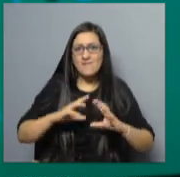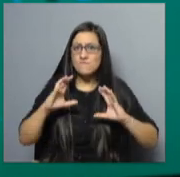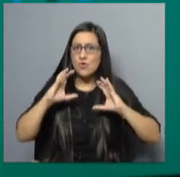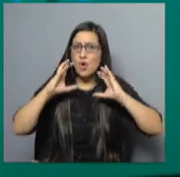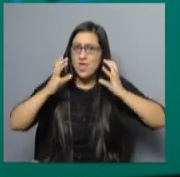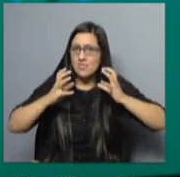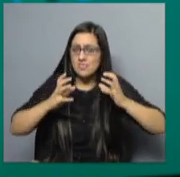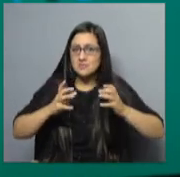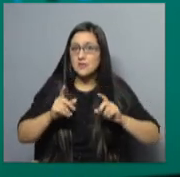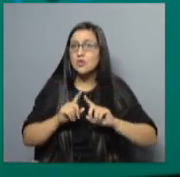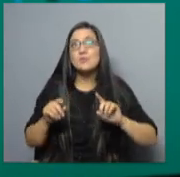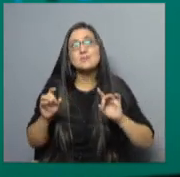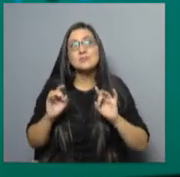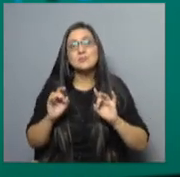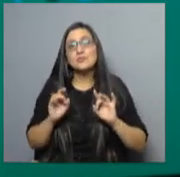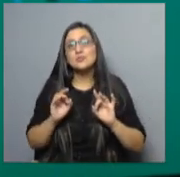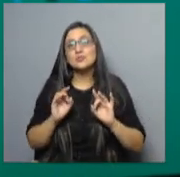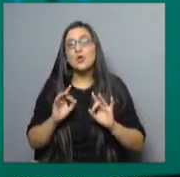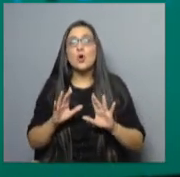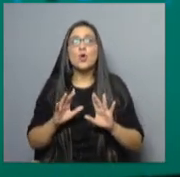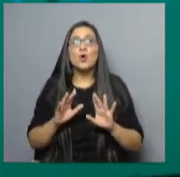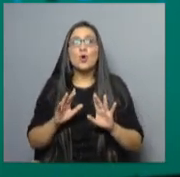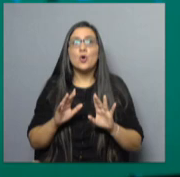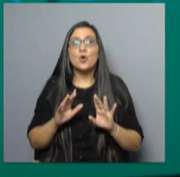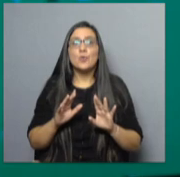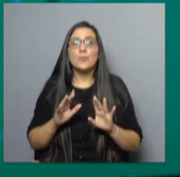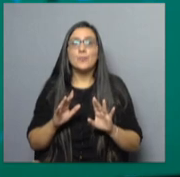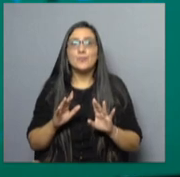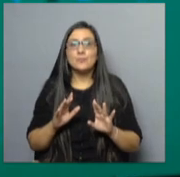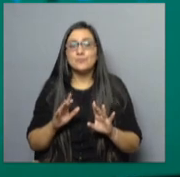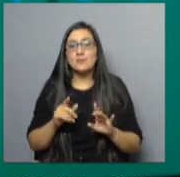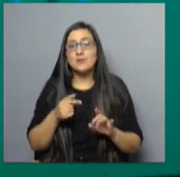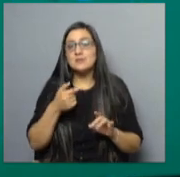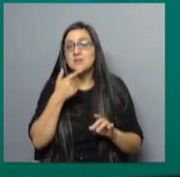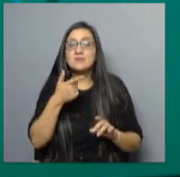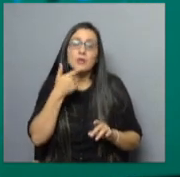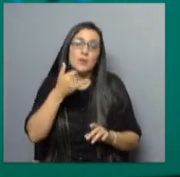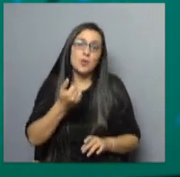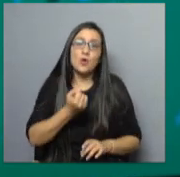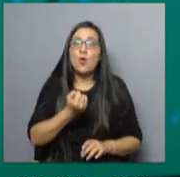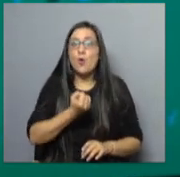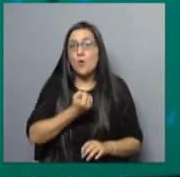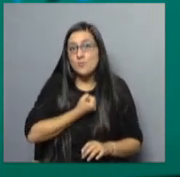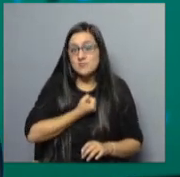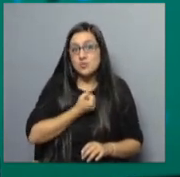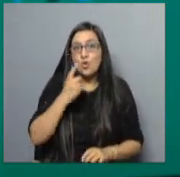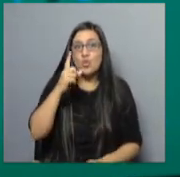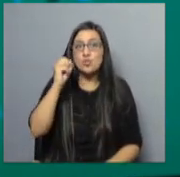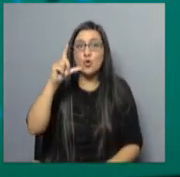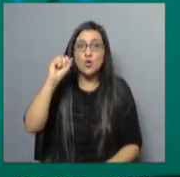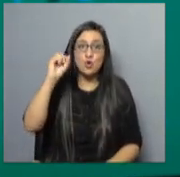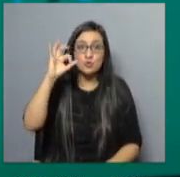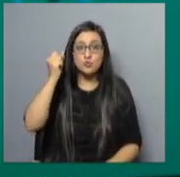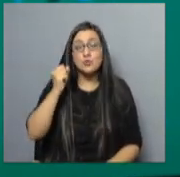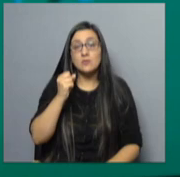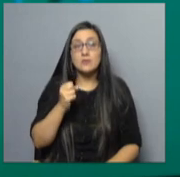acá no es una cuestión sólo de que no si se tipificó si se tipifica un homicidio doloso entonces es